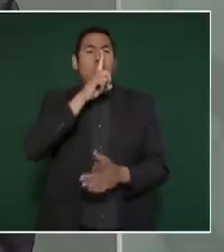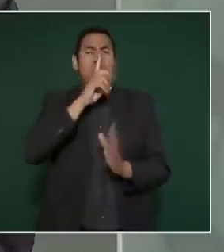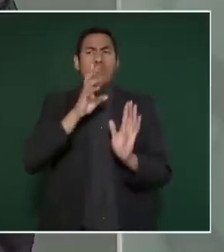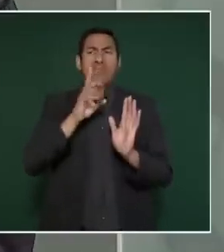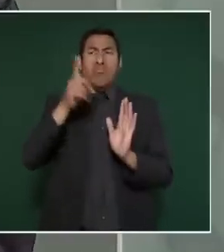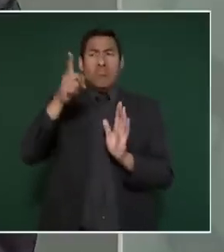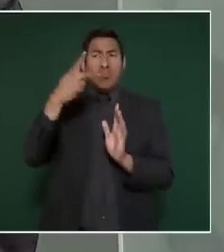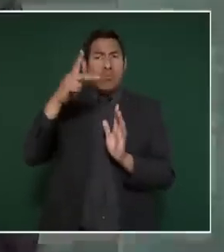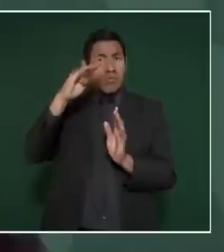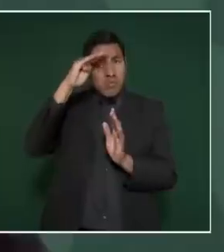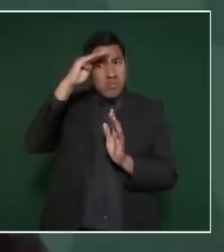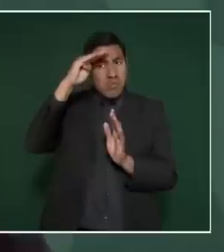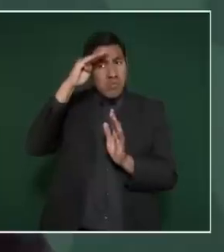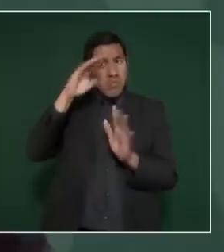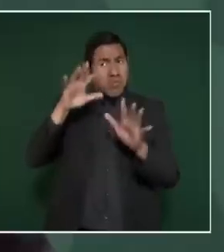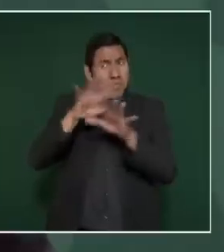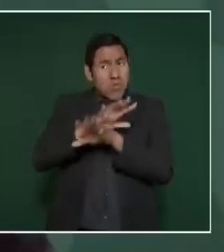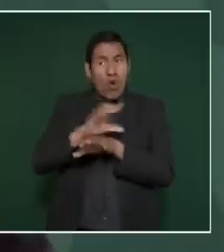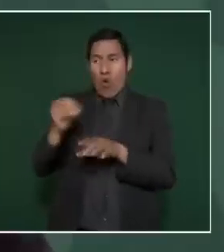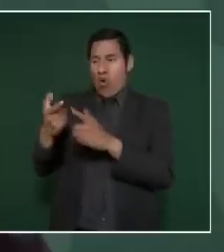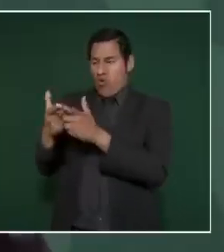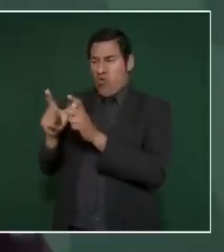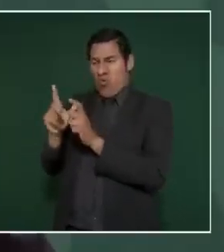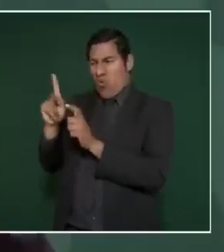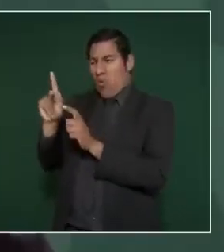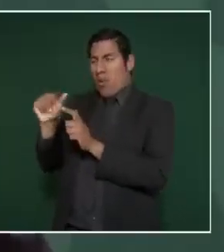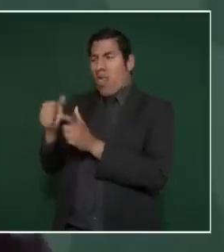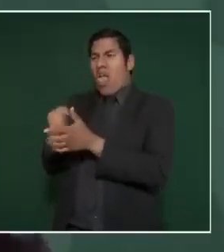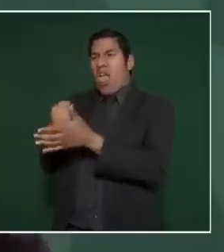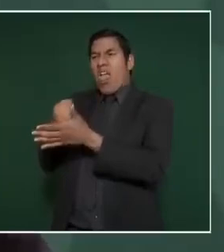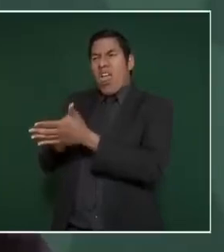cambió de parecer o la presionaron